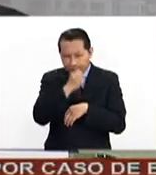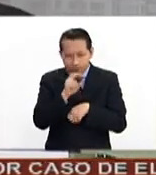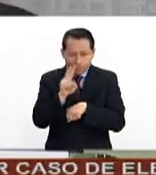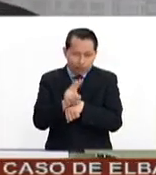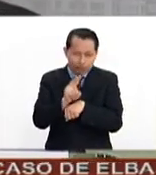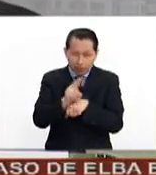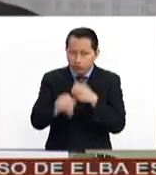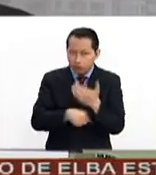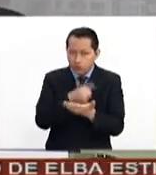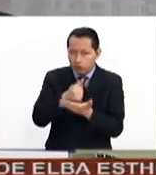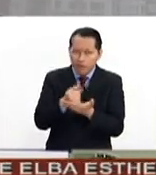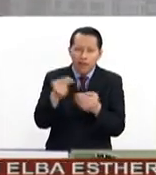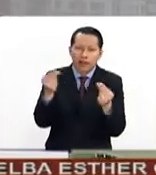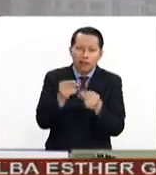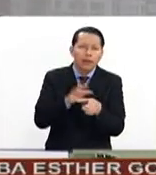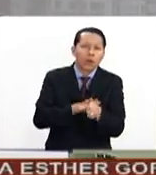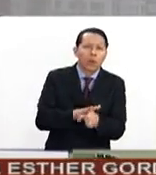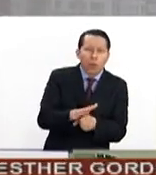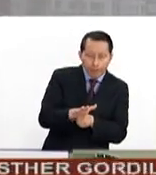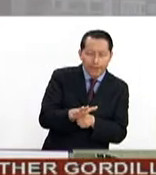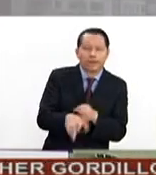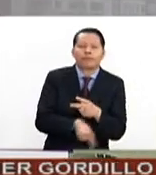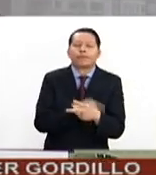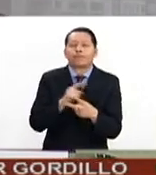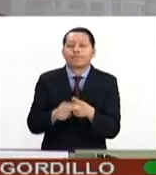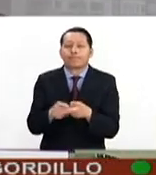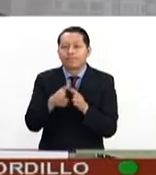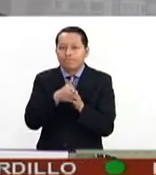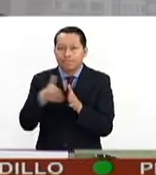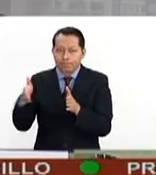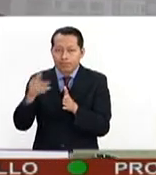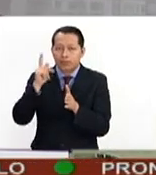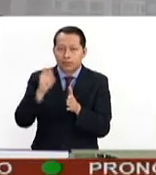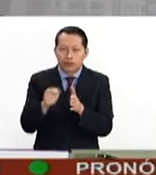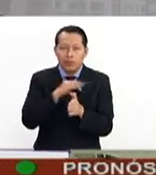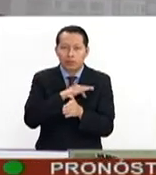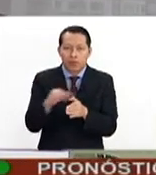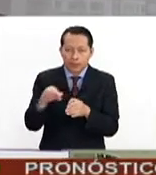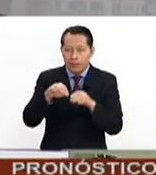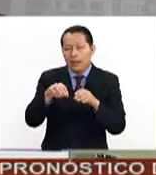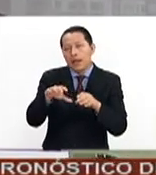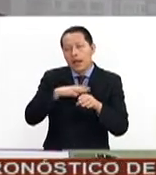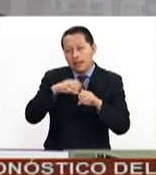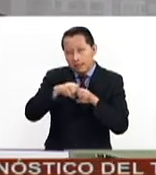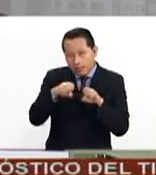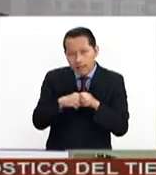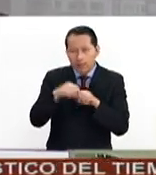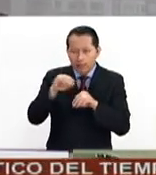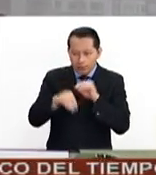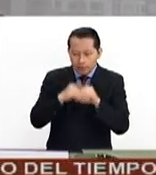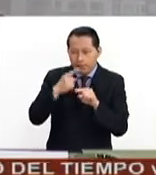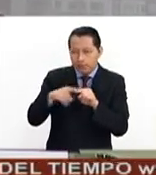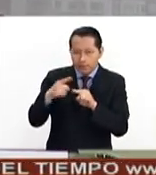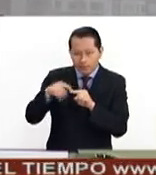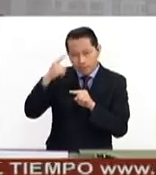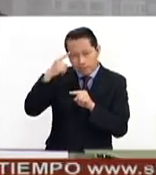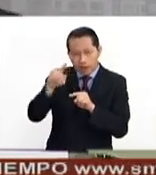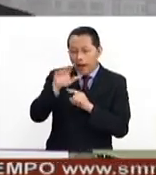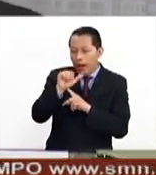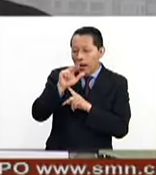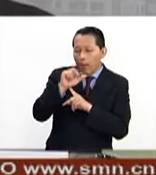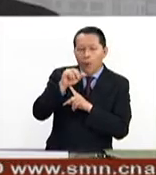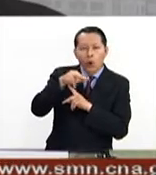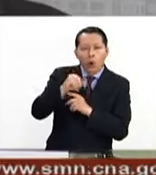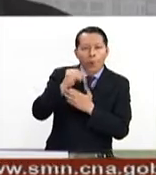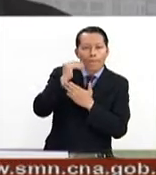las ciudades y después incorporar medidas y equipos que permitan reducir la huella de carbono de los